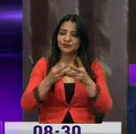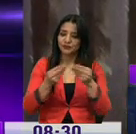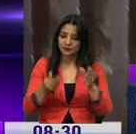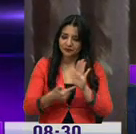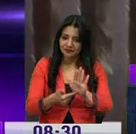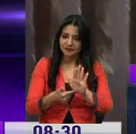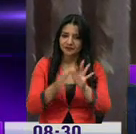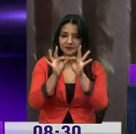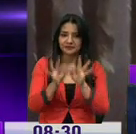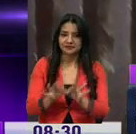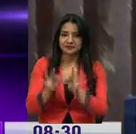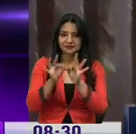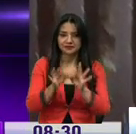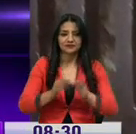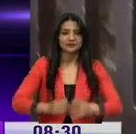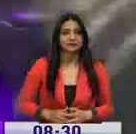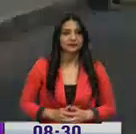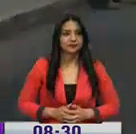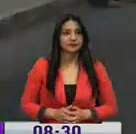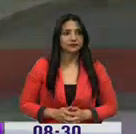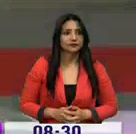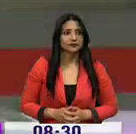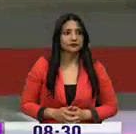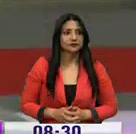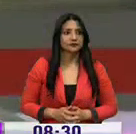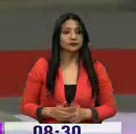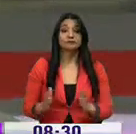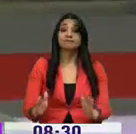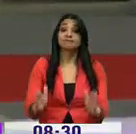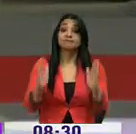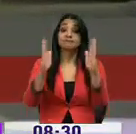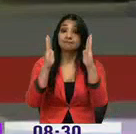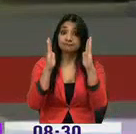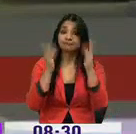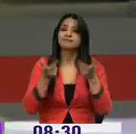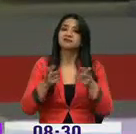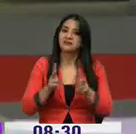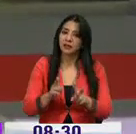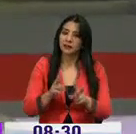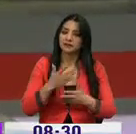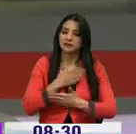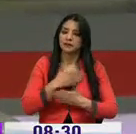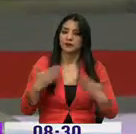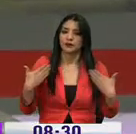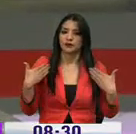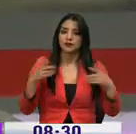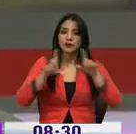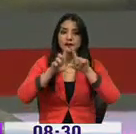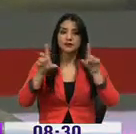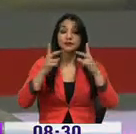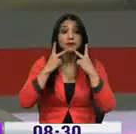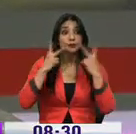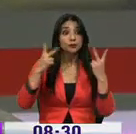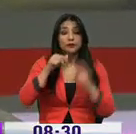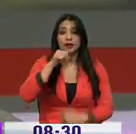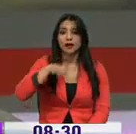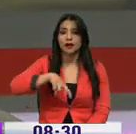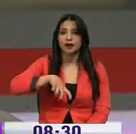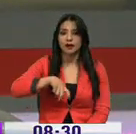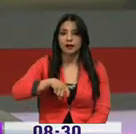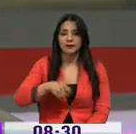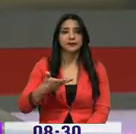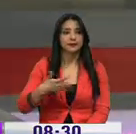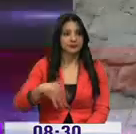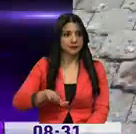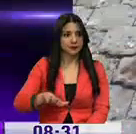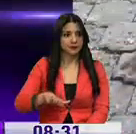arreglos necesarios. Bueno, y mucha atención, también hay alegrías de empresa pública metropolitana de agua potable, pues